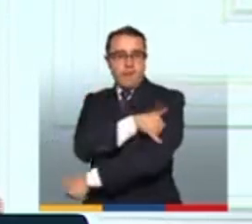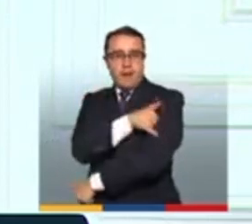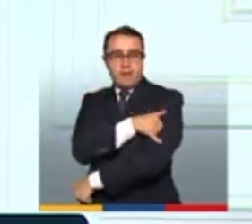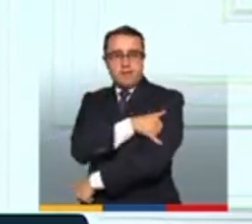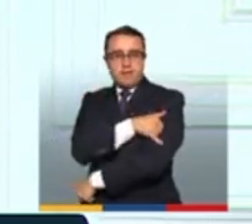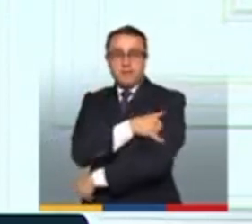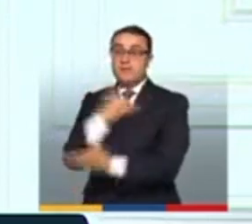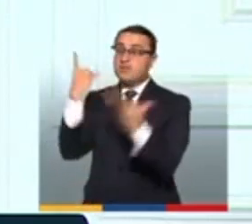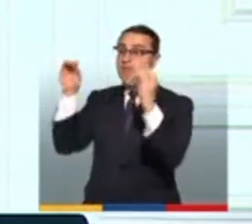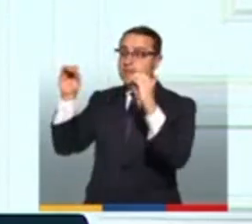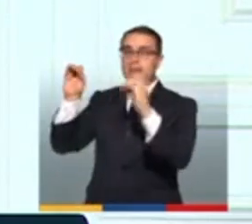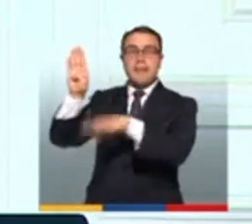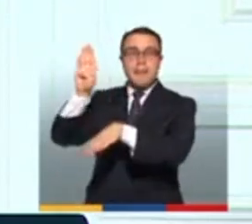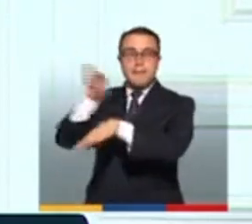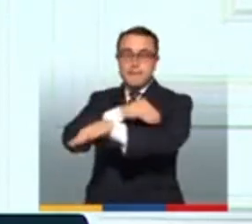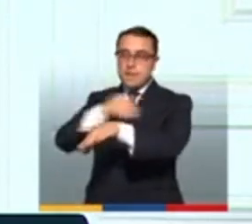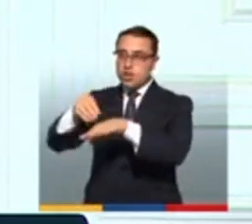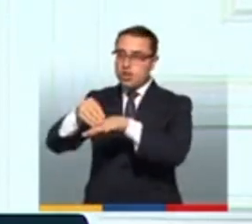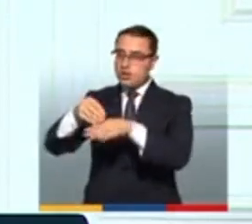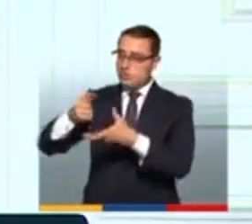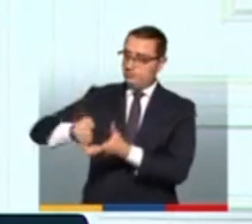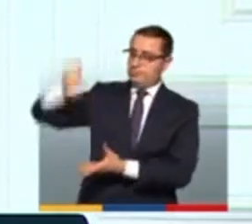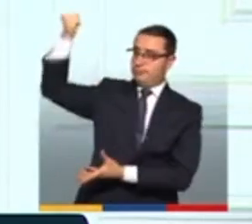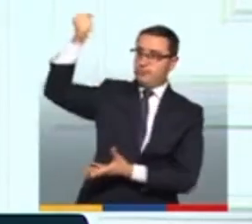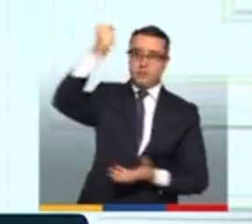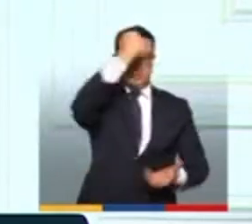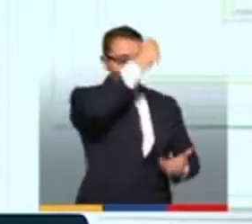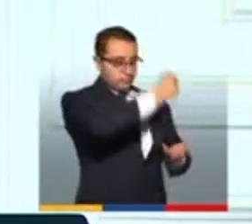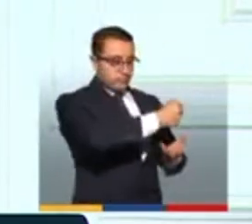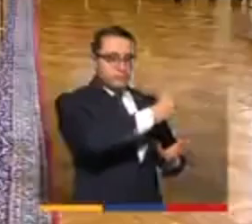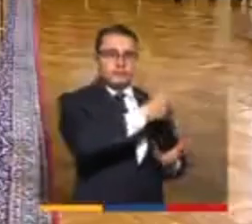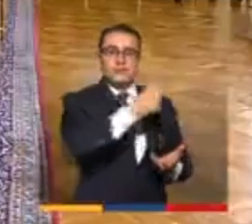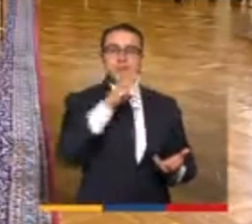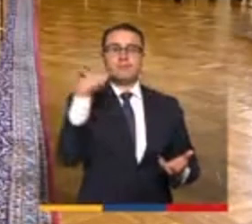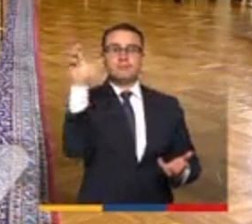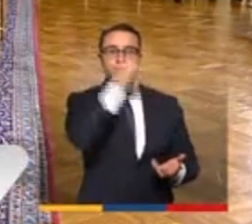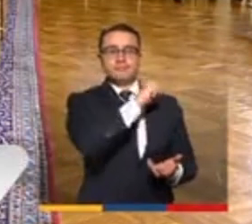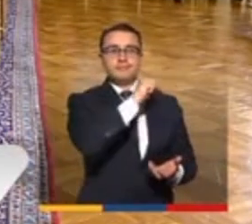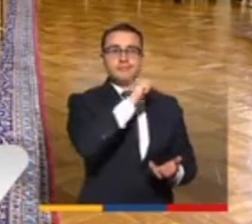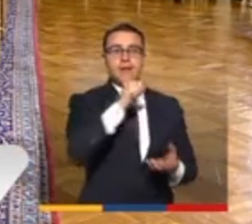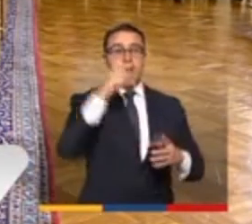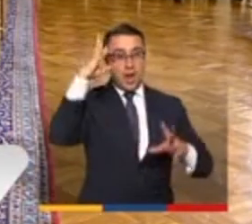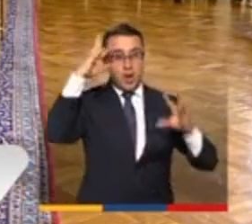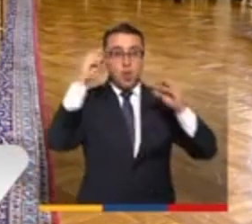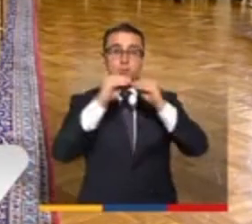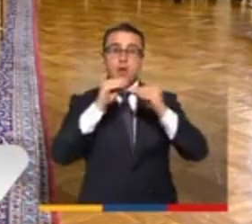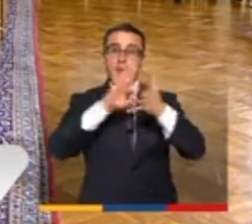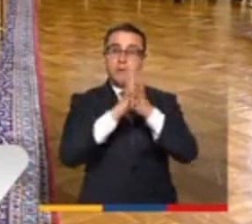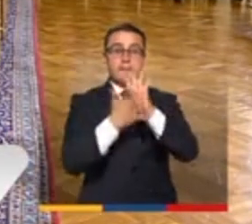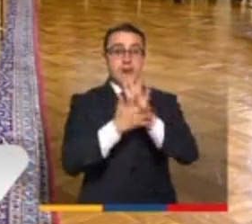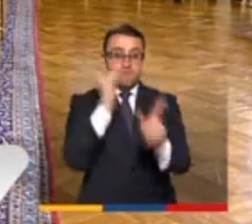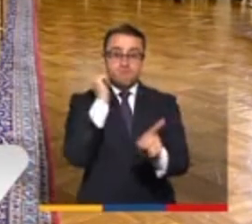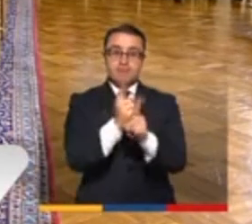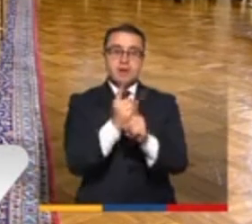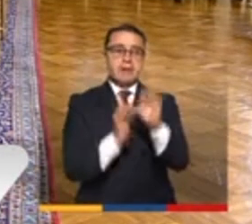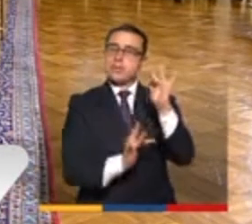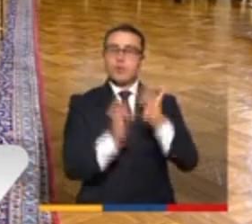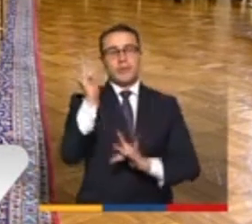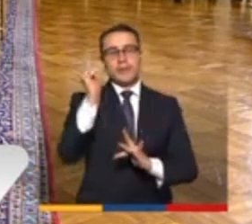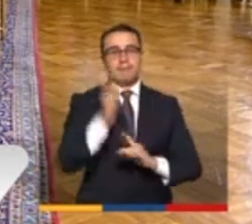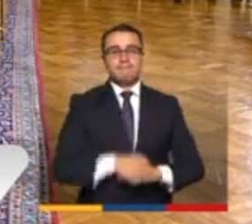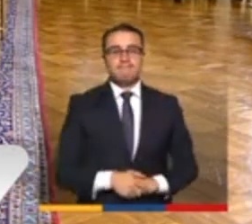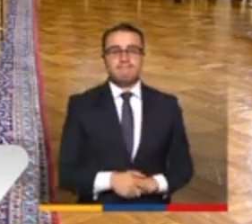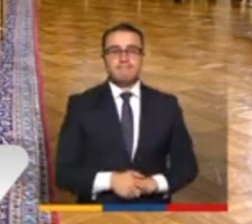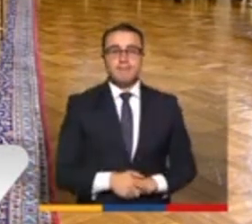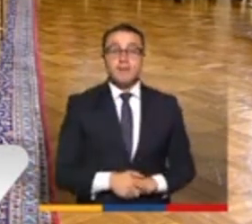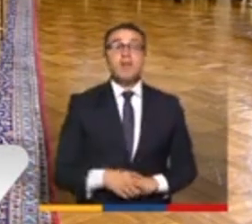Entonces lo que nos están diciendo es que no se puede cumplir el acuerdo de paz, que nosotros no hicimos. Pero el mandato